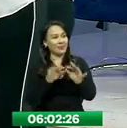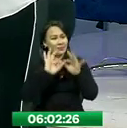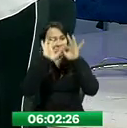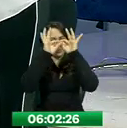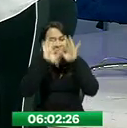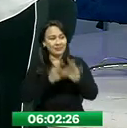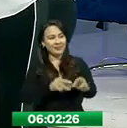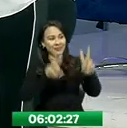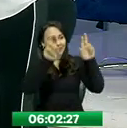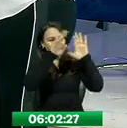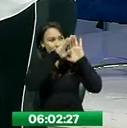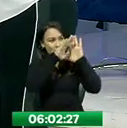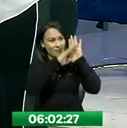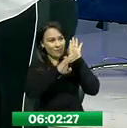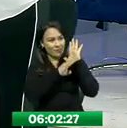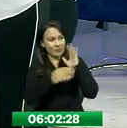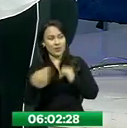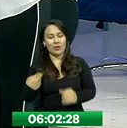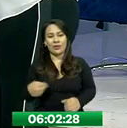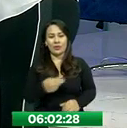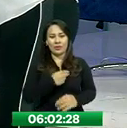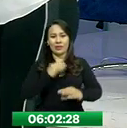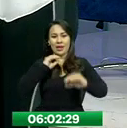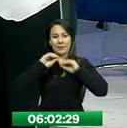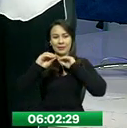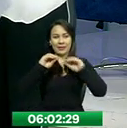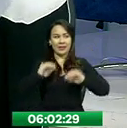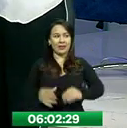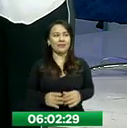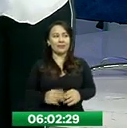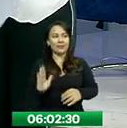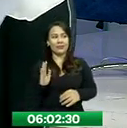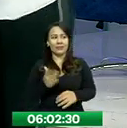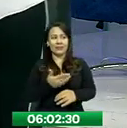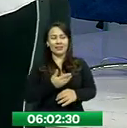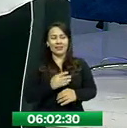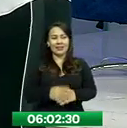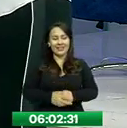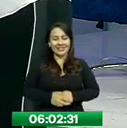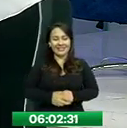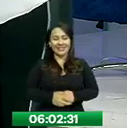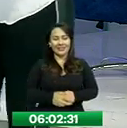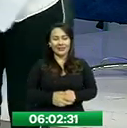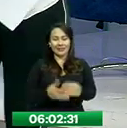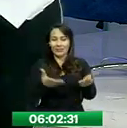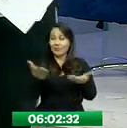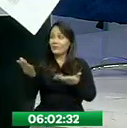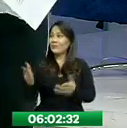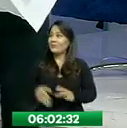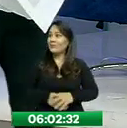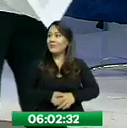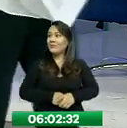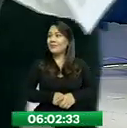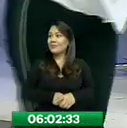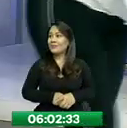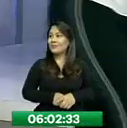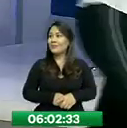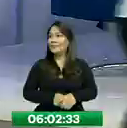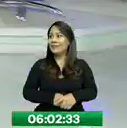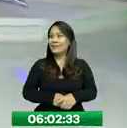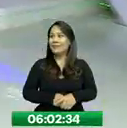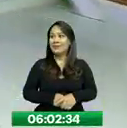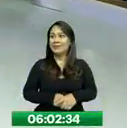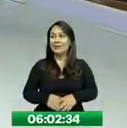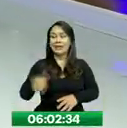parece, mi querido José Luis, si nosotros compartimos los titulares con nuestra respetable teleaudiencia? Por supuesto, adelante, Luisa, vaya. Bueno, con su venia, señor.